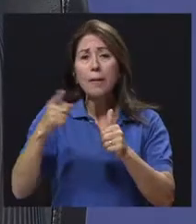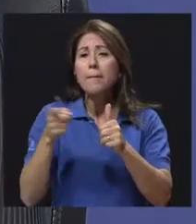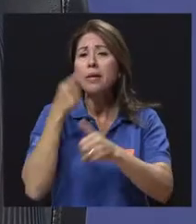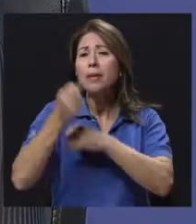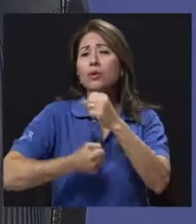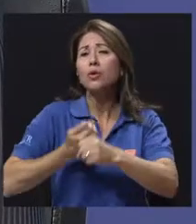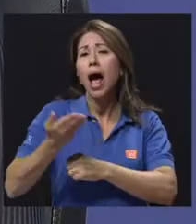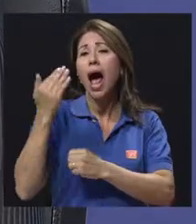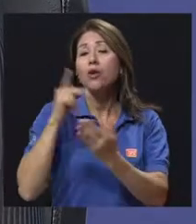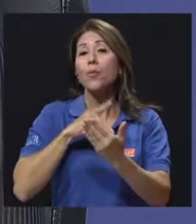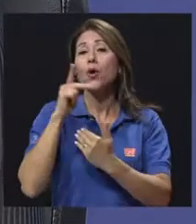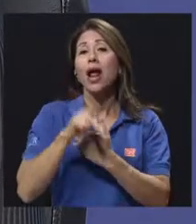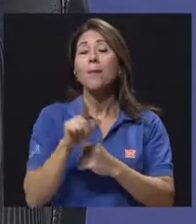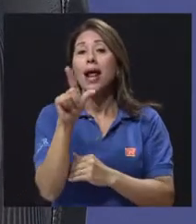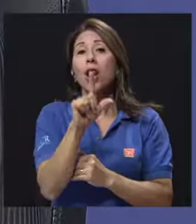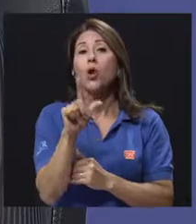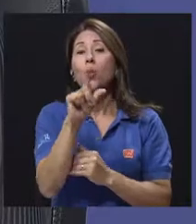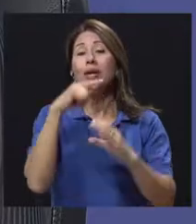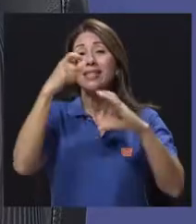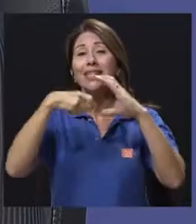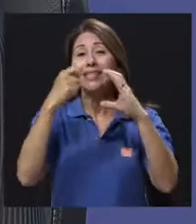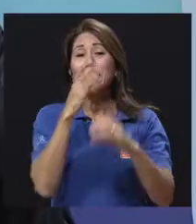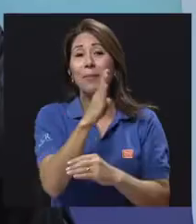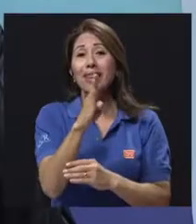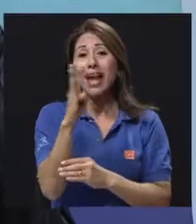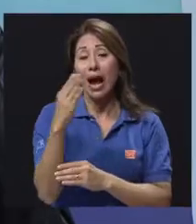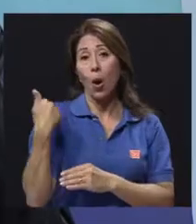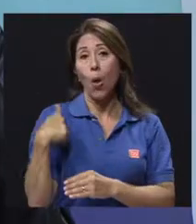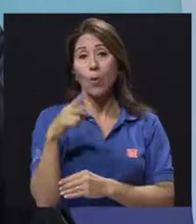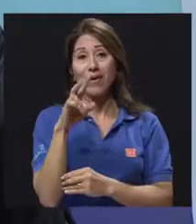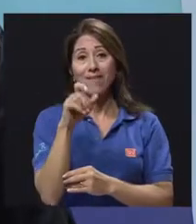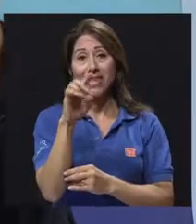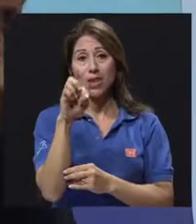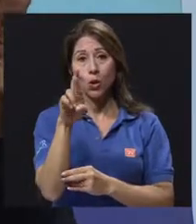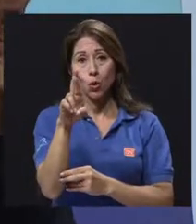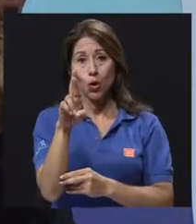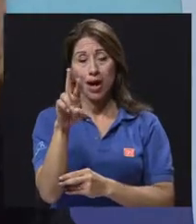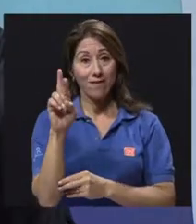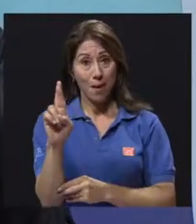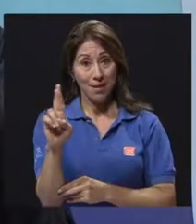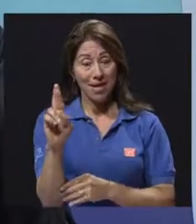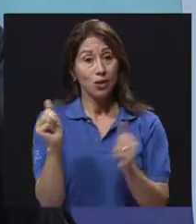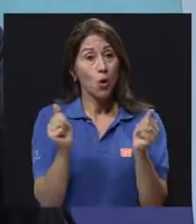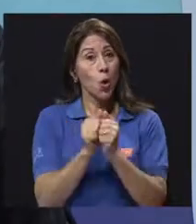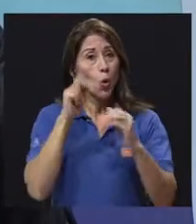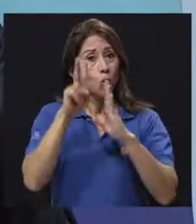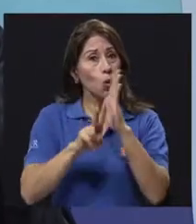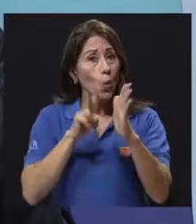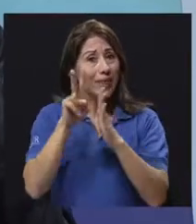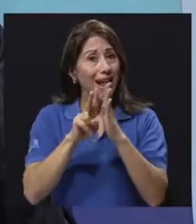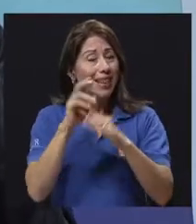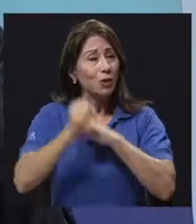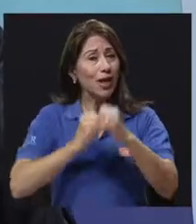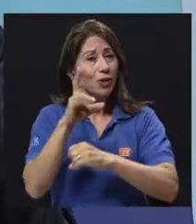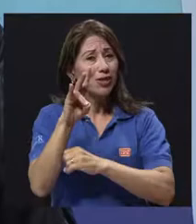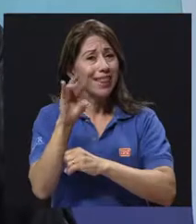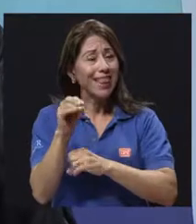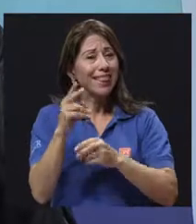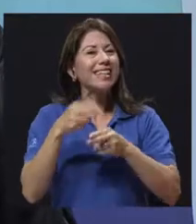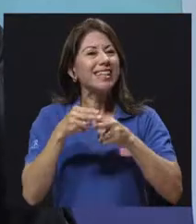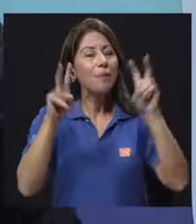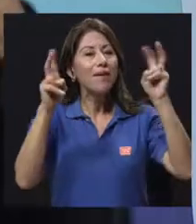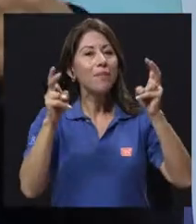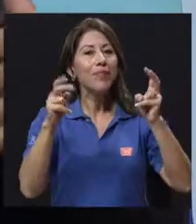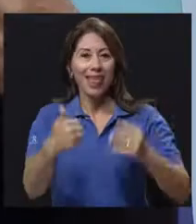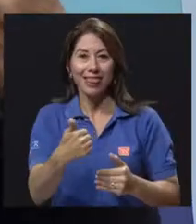primeros años de lunes de Cinemateca tuvimos a Víctor Ramírez con un documental de los años 70, Tengo Cuerpo, se llama. Así es.